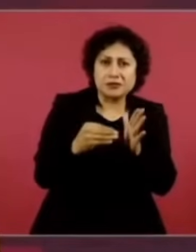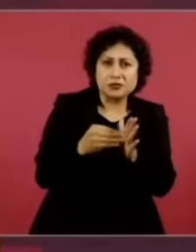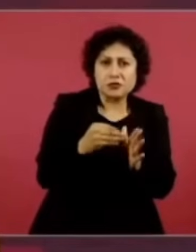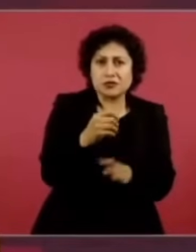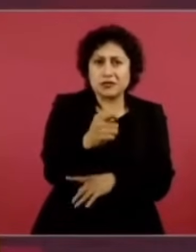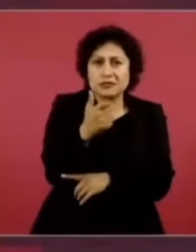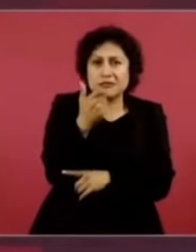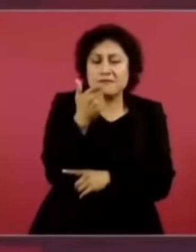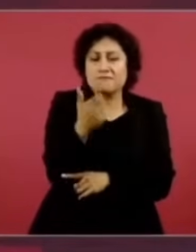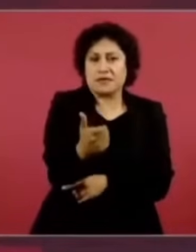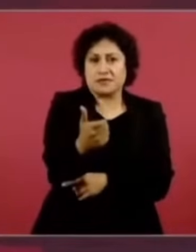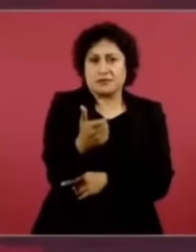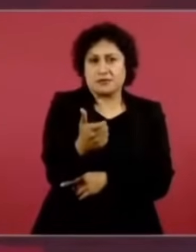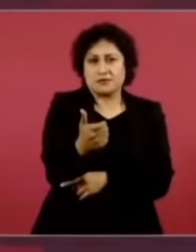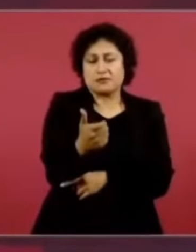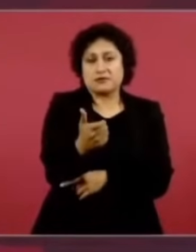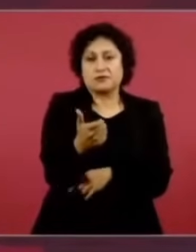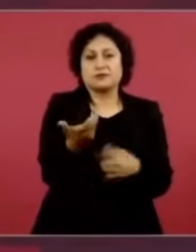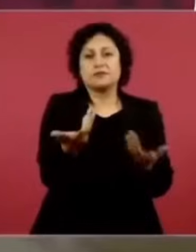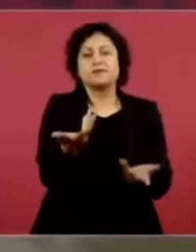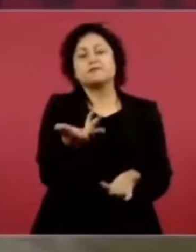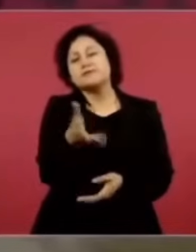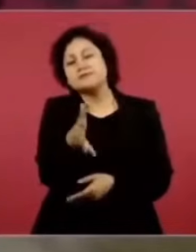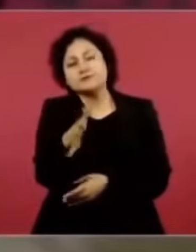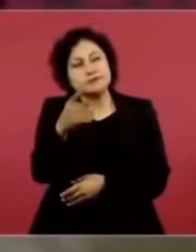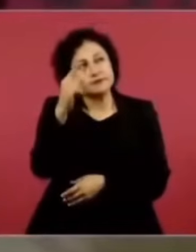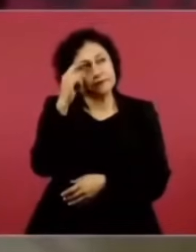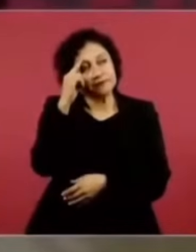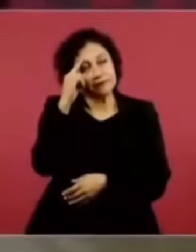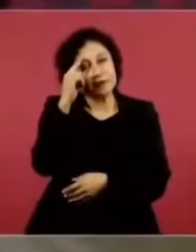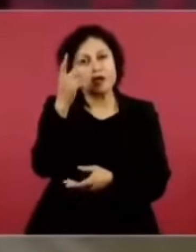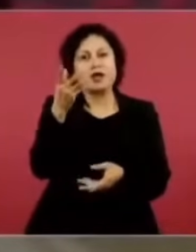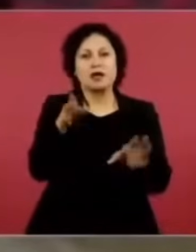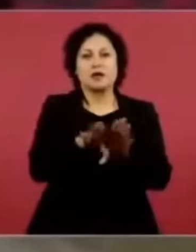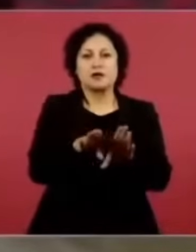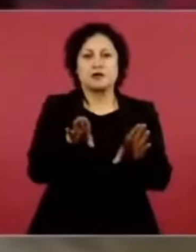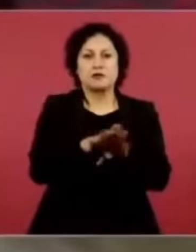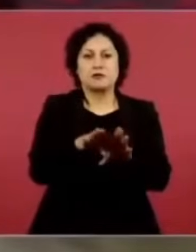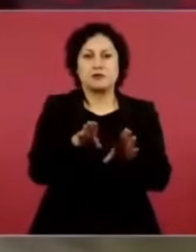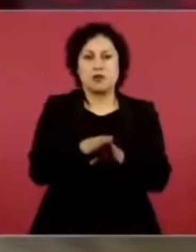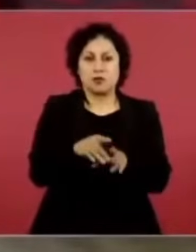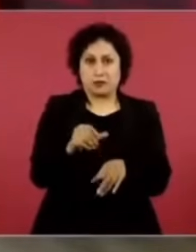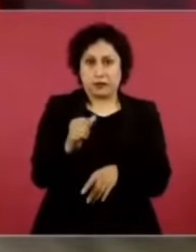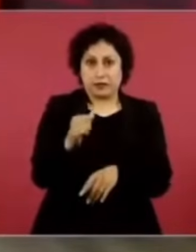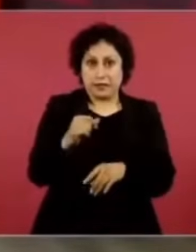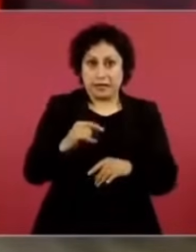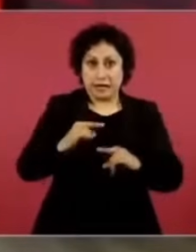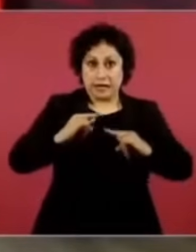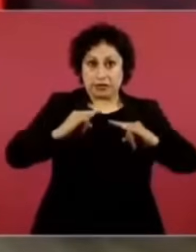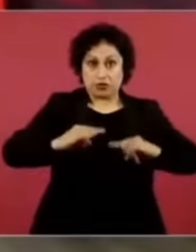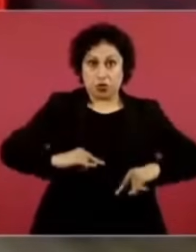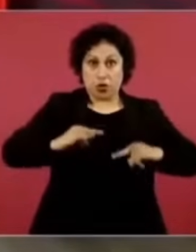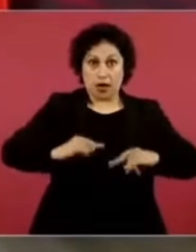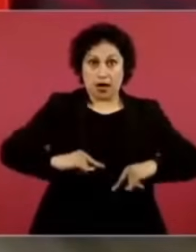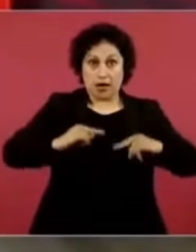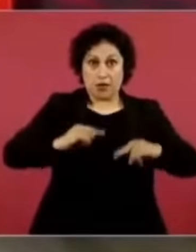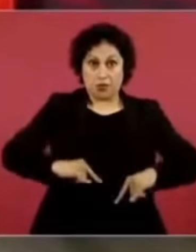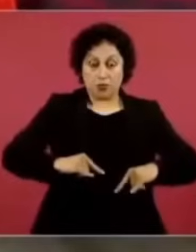Estamos hablando de como 5 zócalos techados.